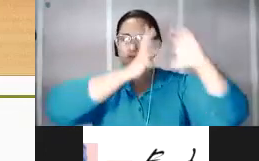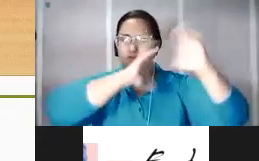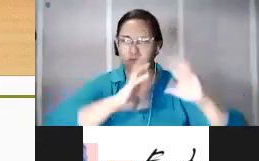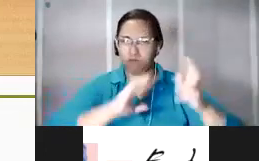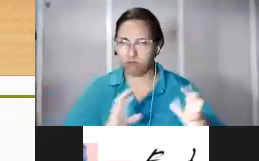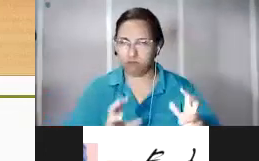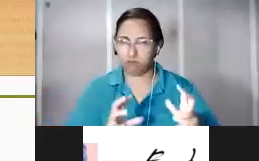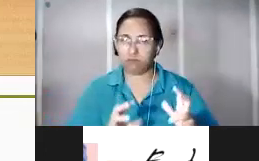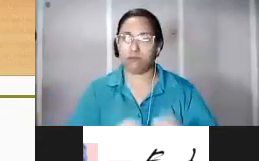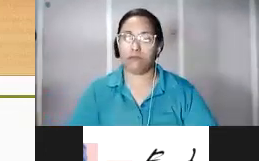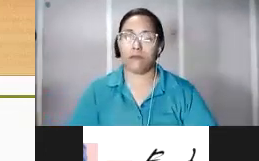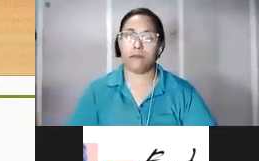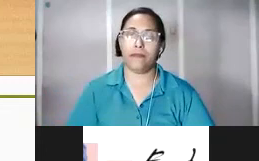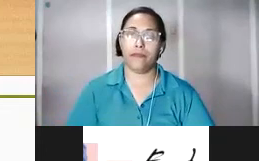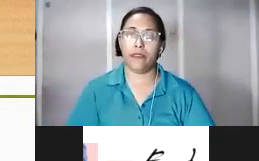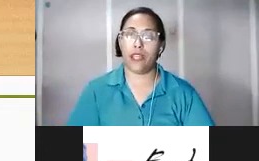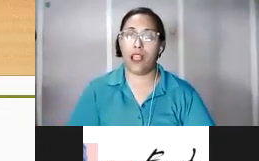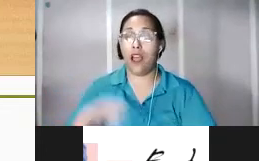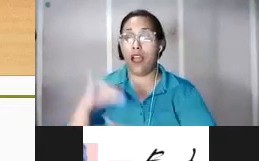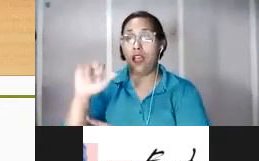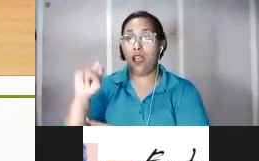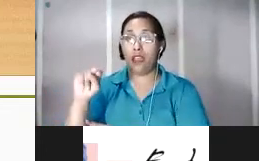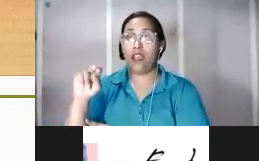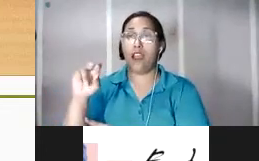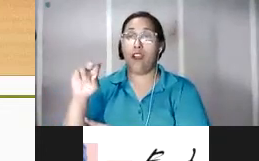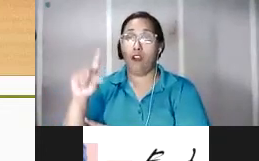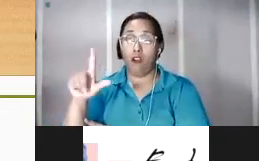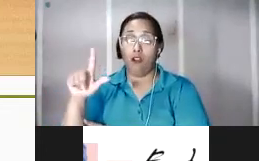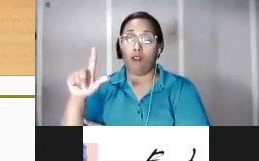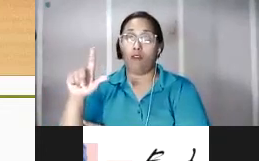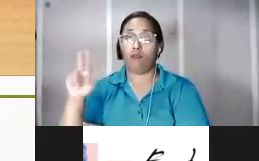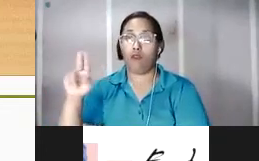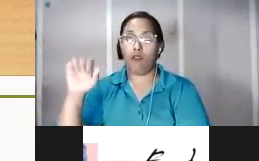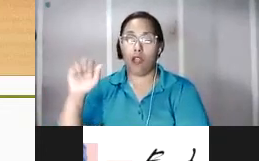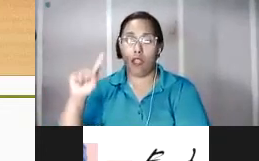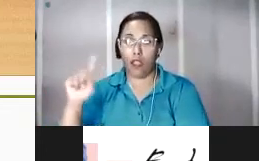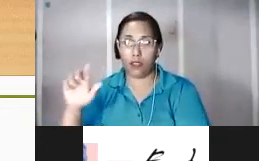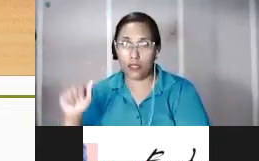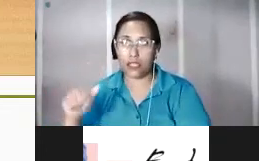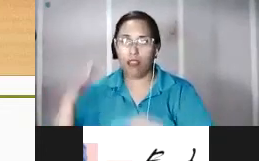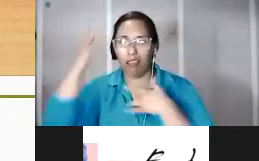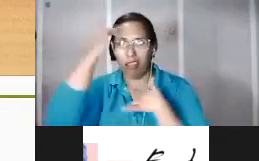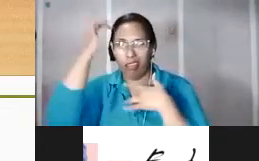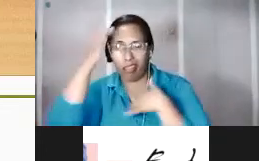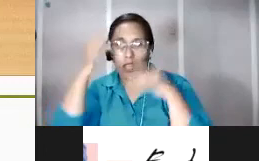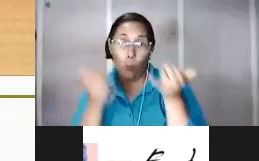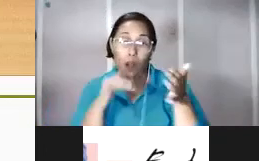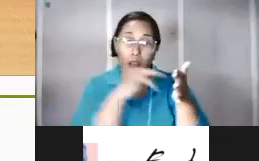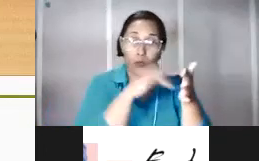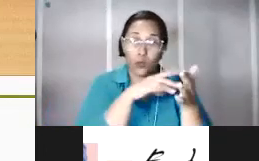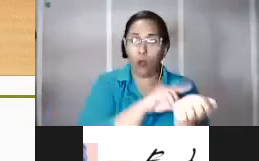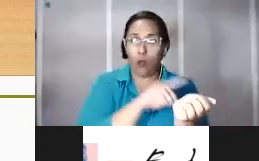daños. Y la influenza, que ha sido magistralmente estudiada por la doctora Mayra